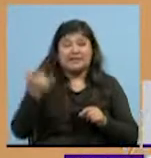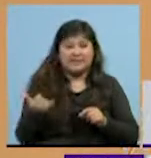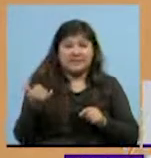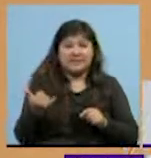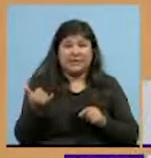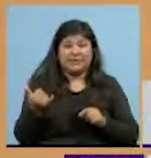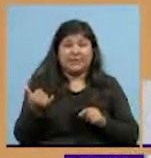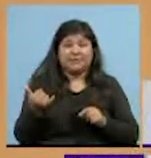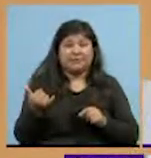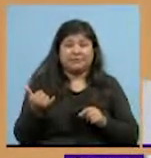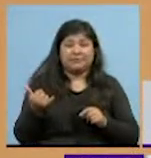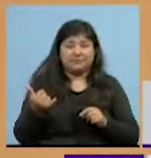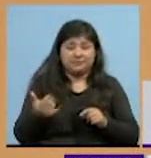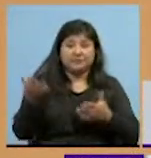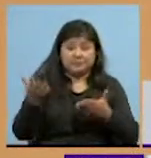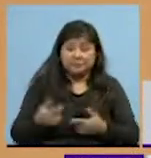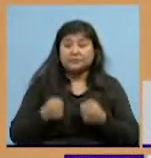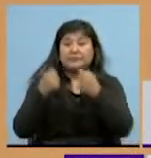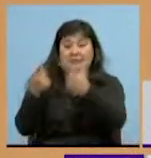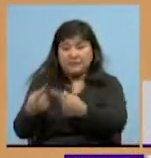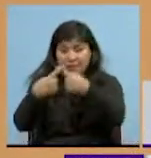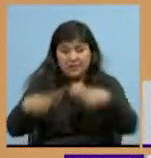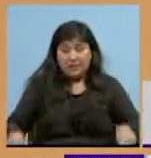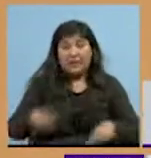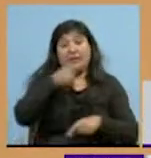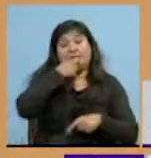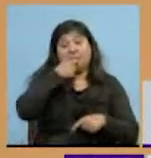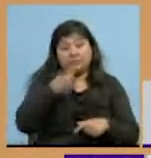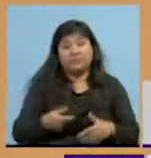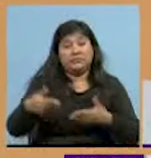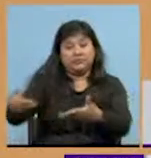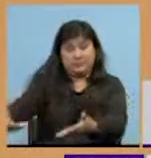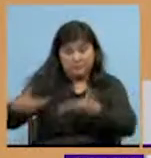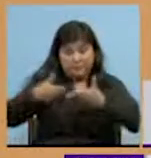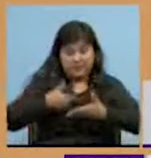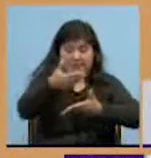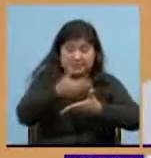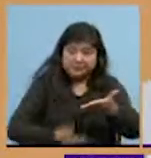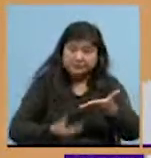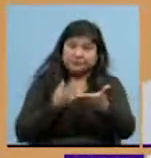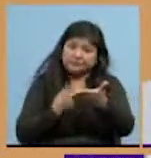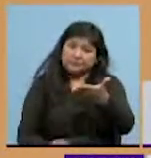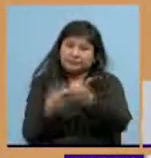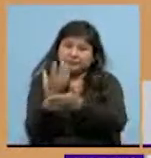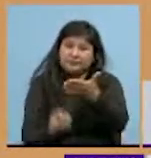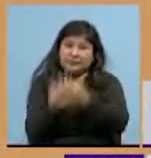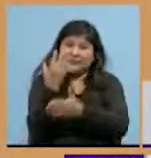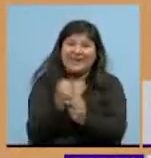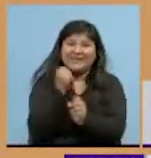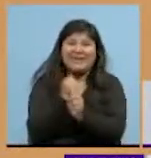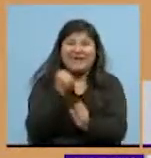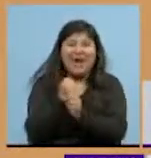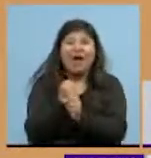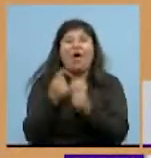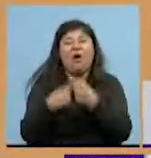un pedido de para una solicitud de creación de cargos para ese hospital en el presupuesto